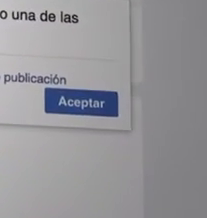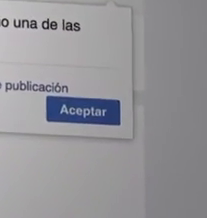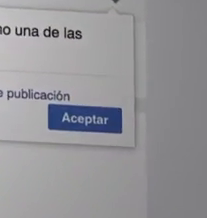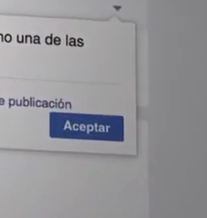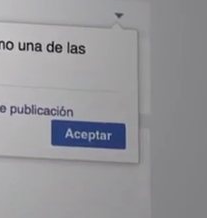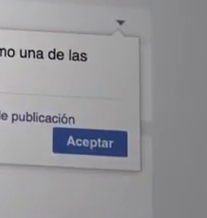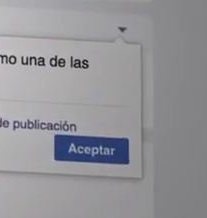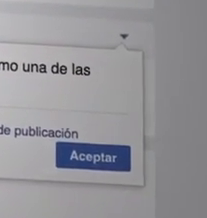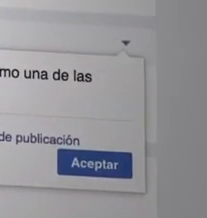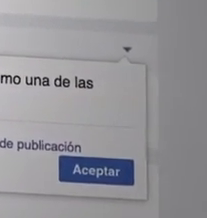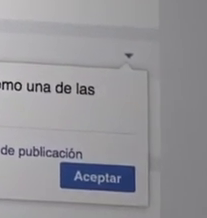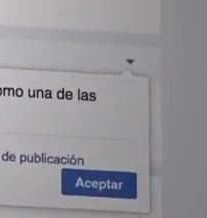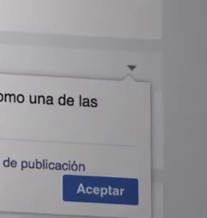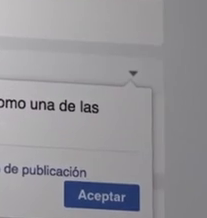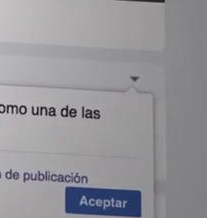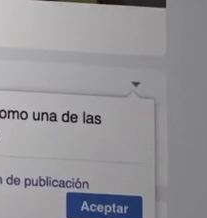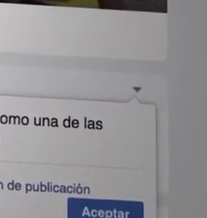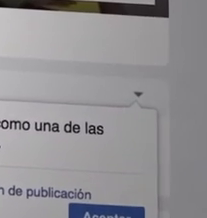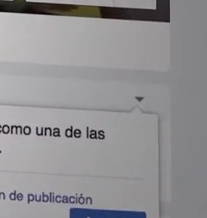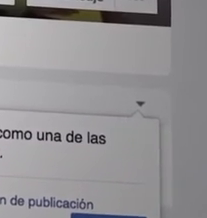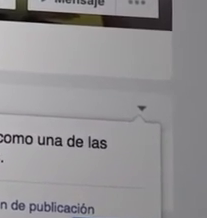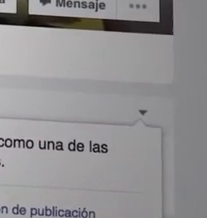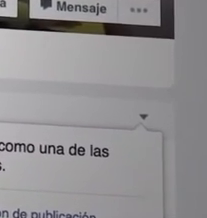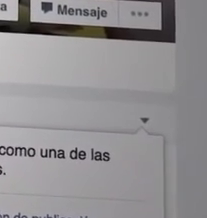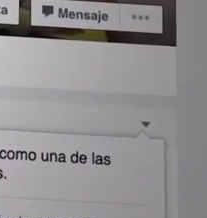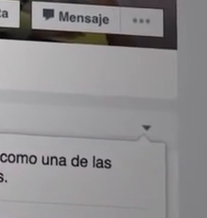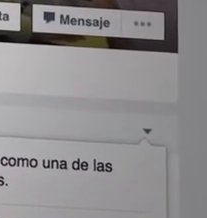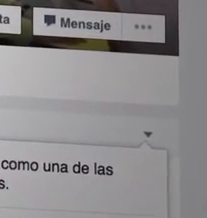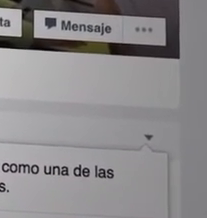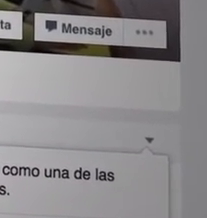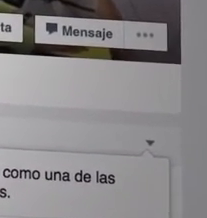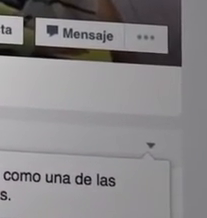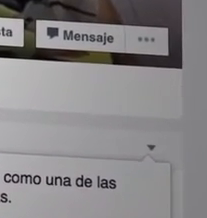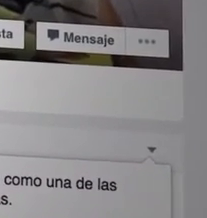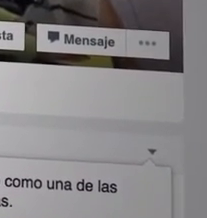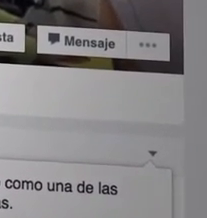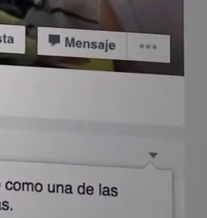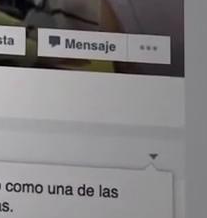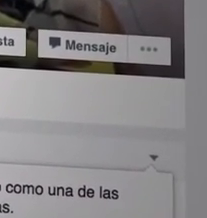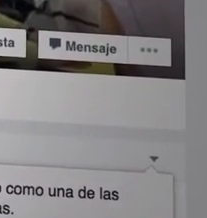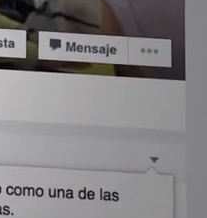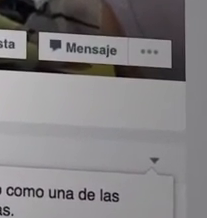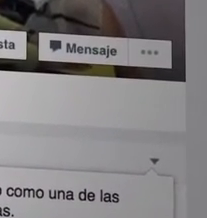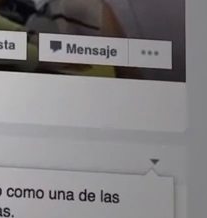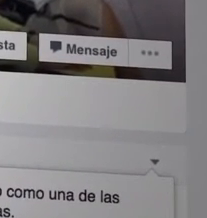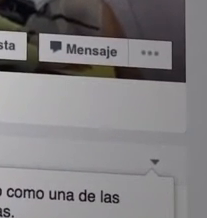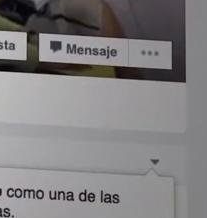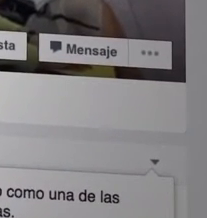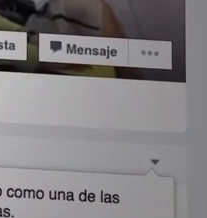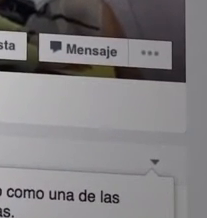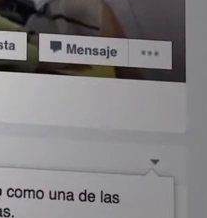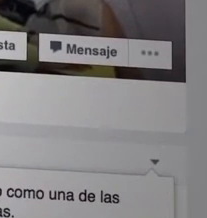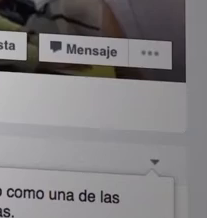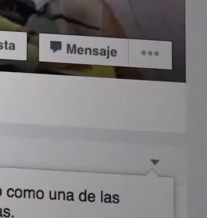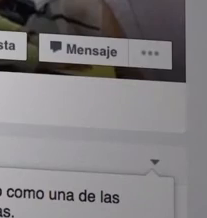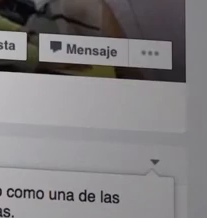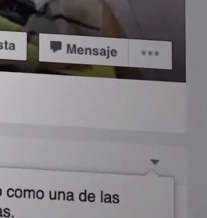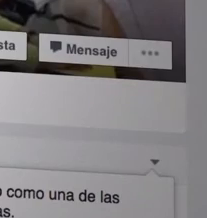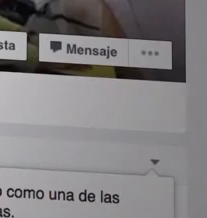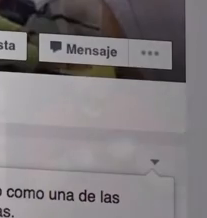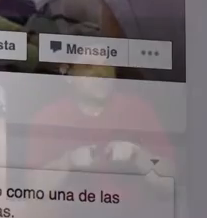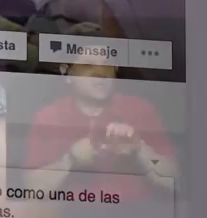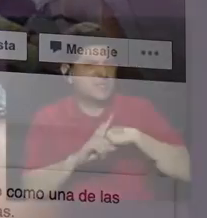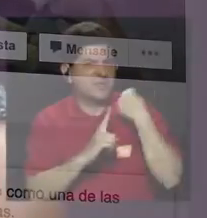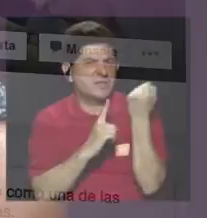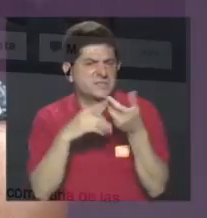sí, métase. Me metí, conocí a Gwendolyn. Ellas estuvieron conmigo el día que enterré a mi hijo. ¿Cómo sucedió